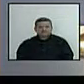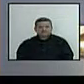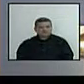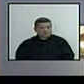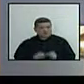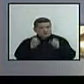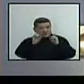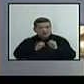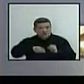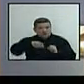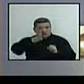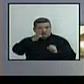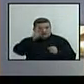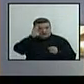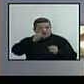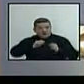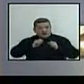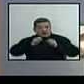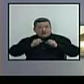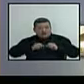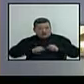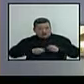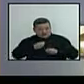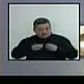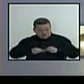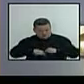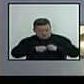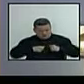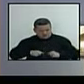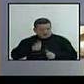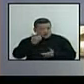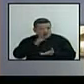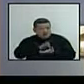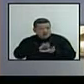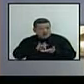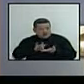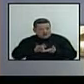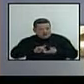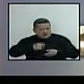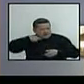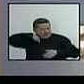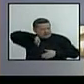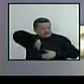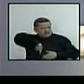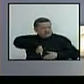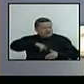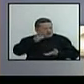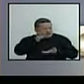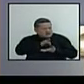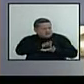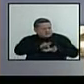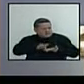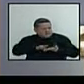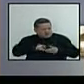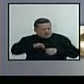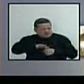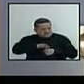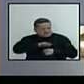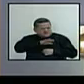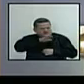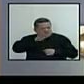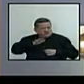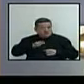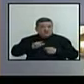Oh Dios, crea en mí un corazón puro. Renuévame por dentro con espíritu firme. No me